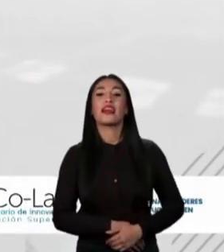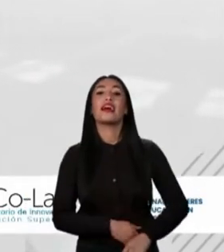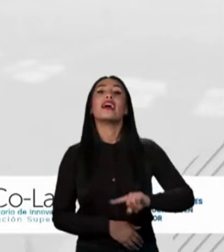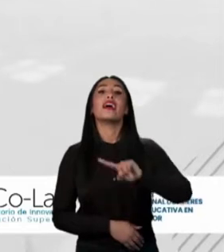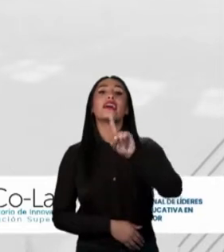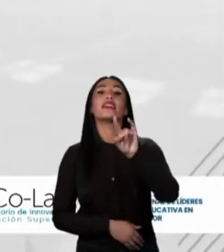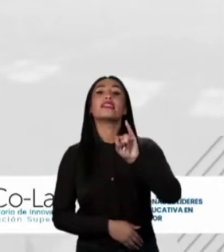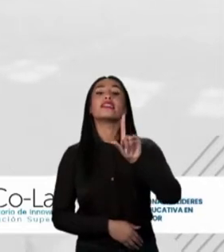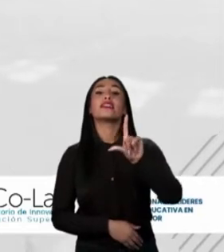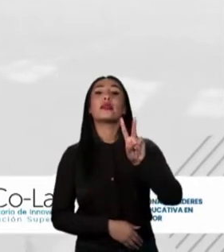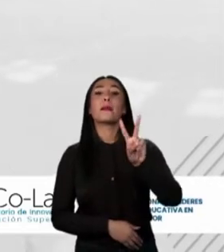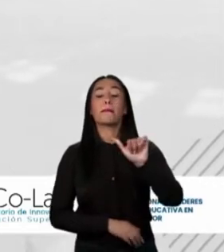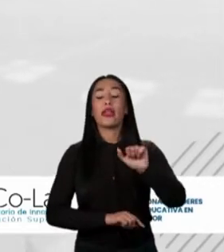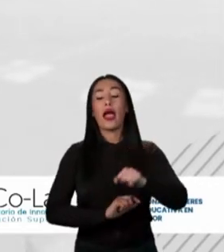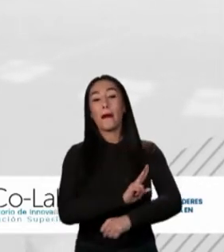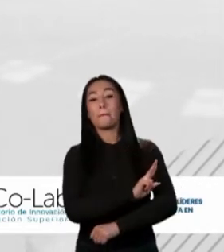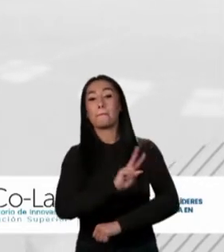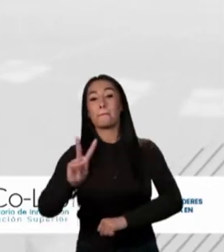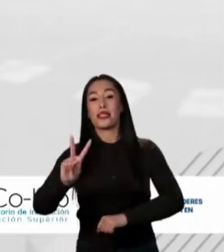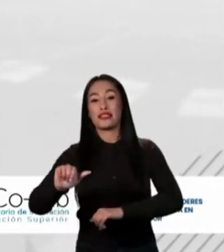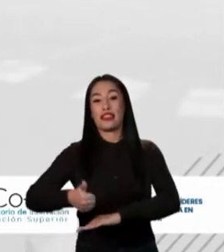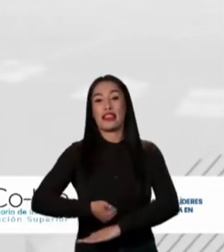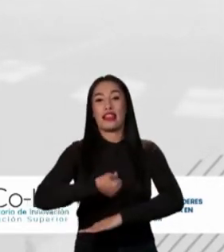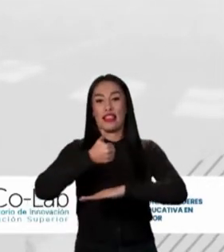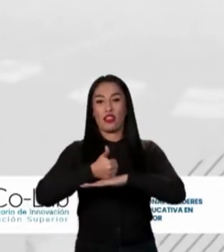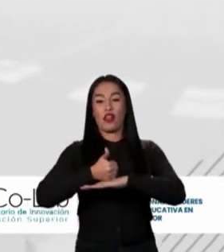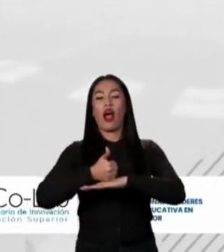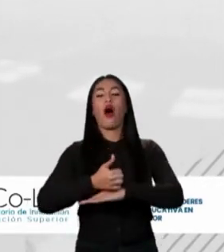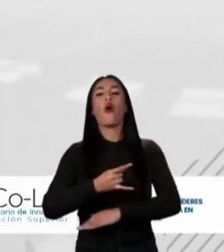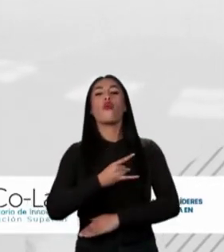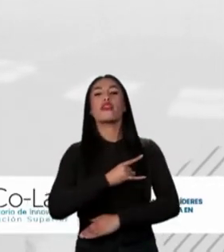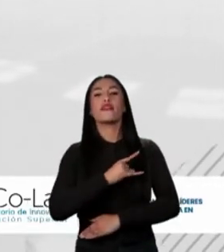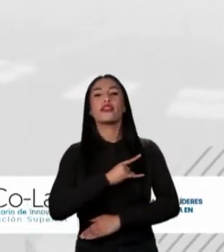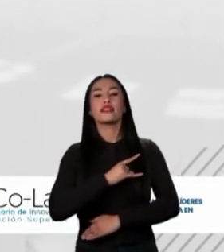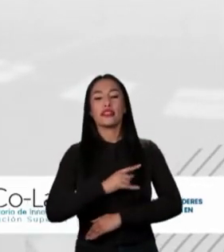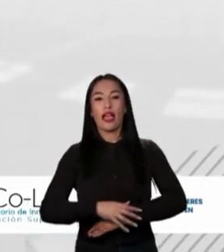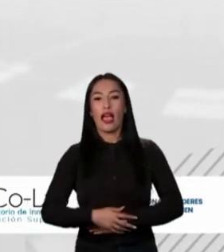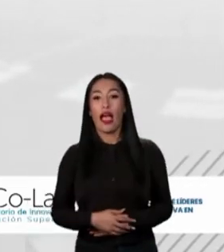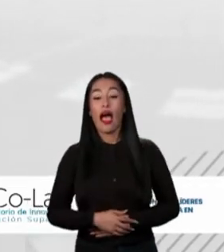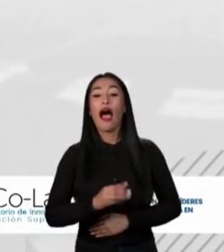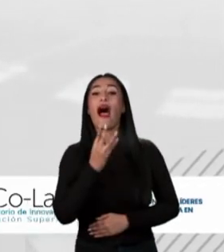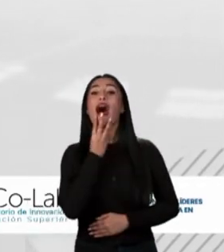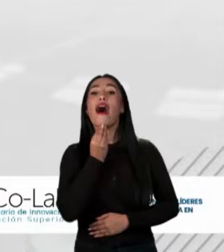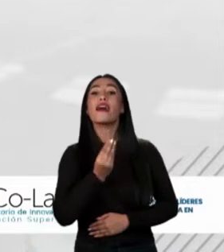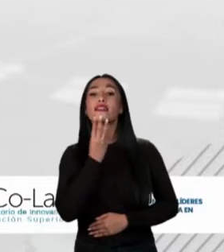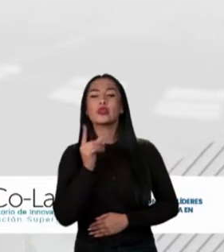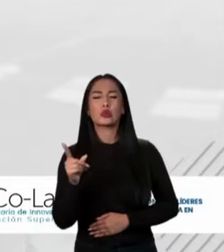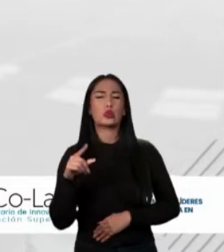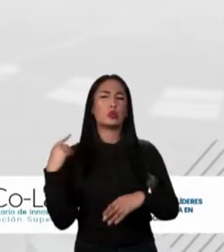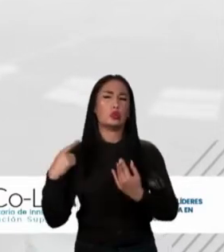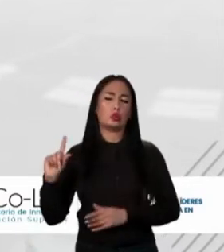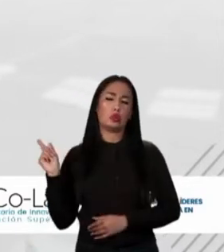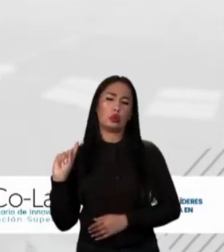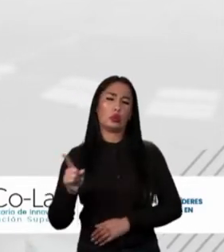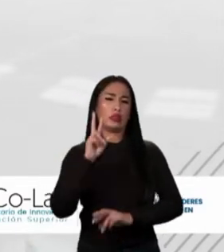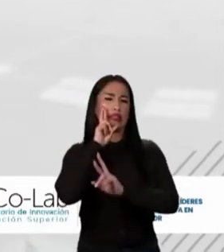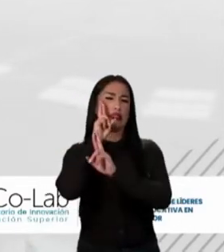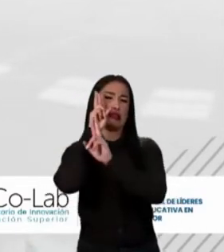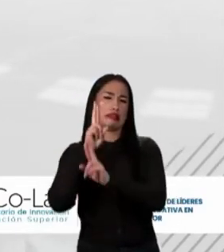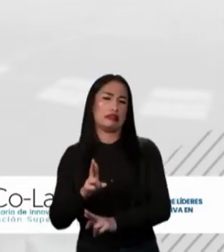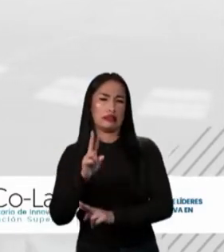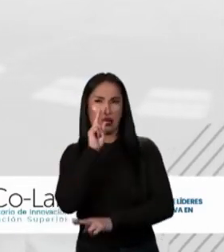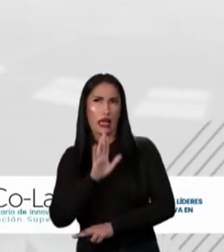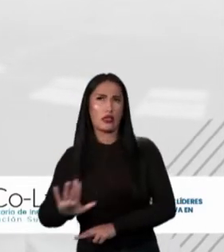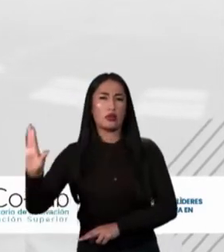vicerrectora académica de la universidad de los andes institución privada con importante reconocimiento a nivel nacional e